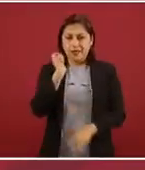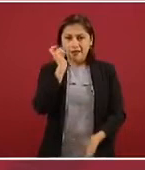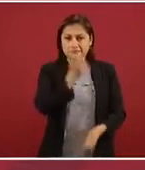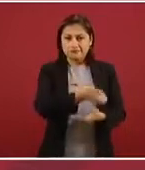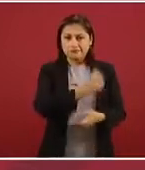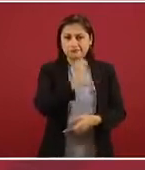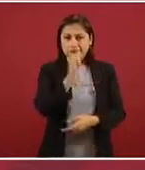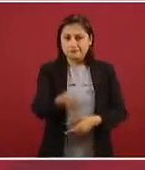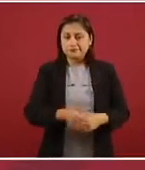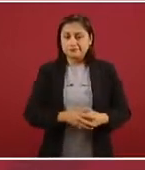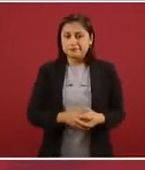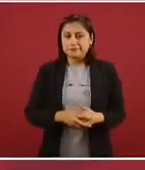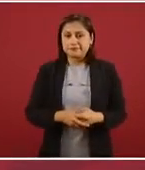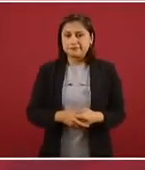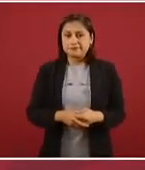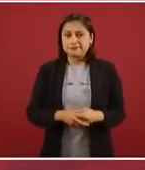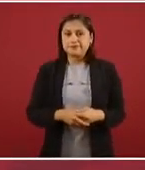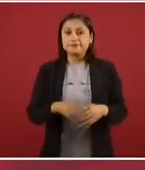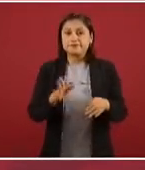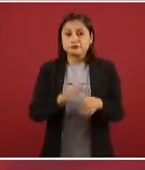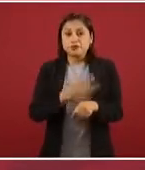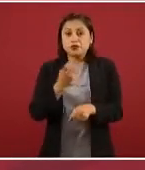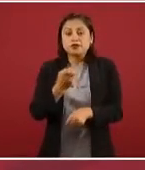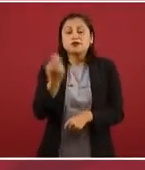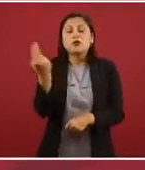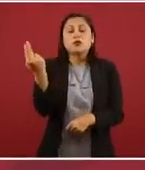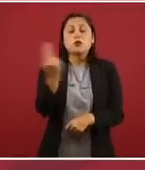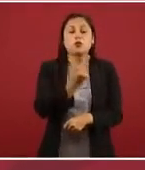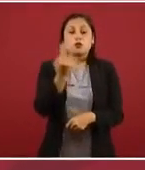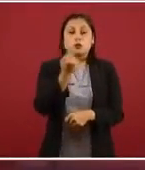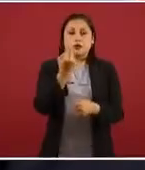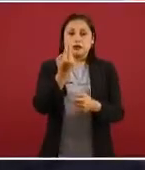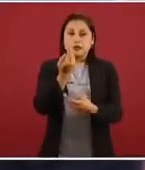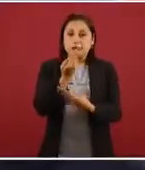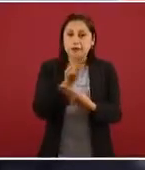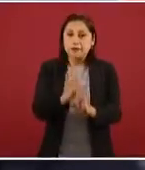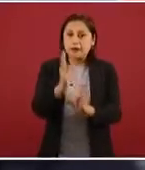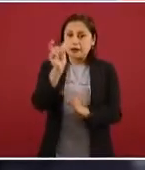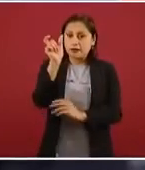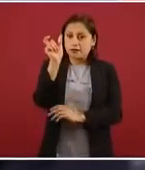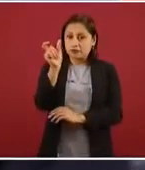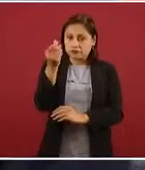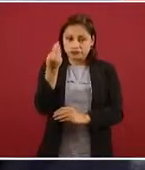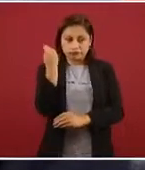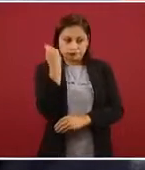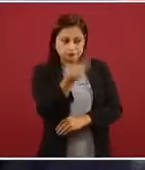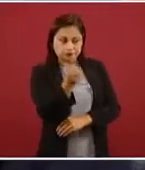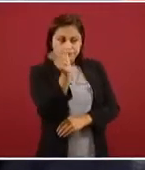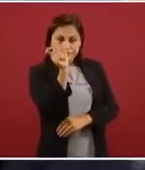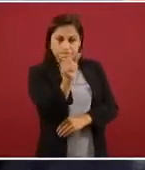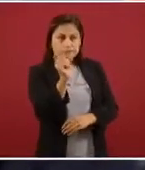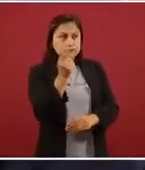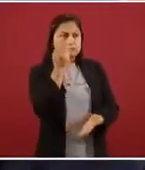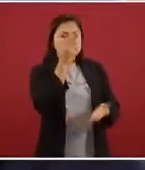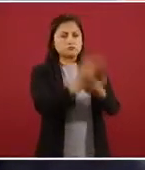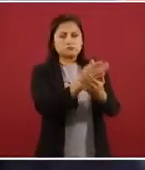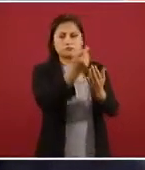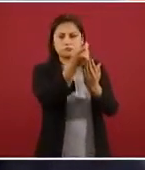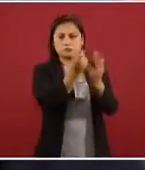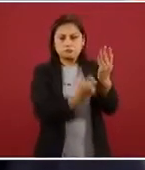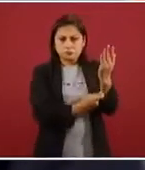Entonces, por eso lo de la tarjeta, que no hay efectivo,